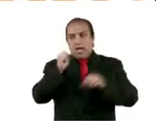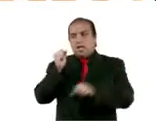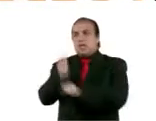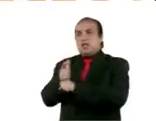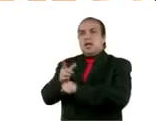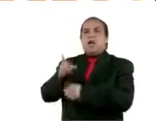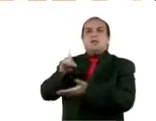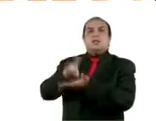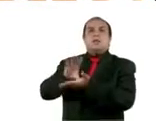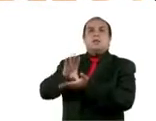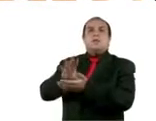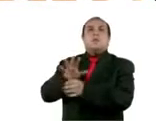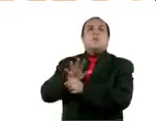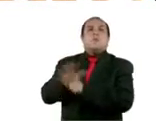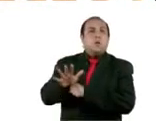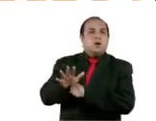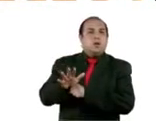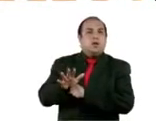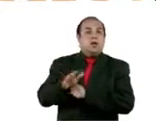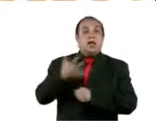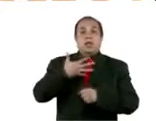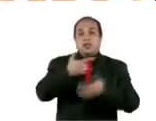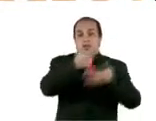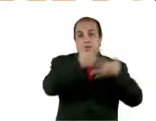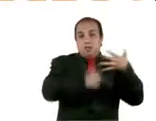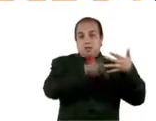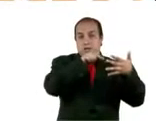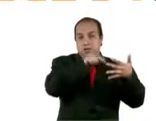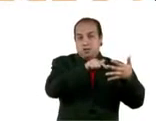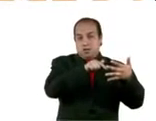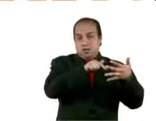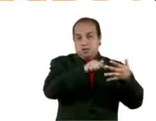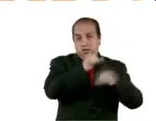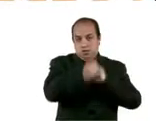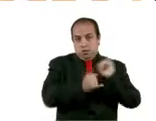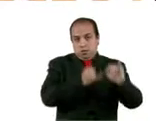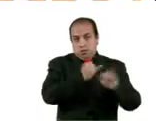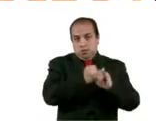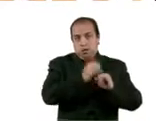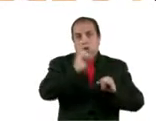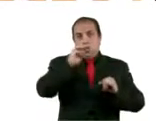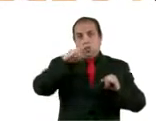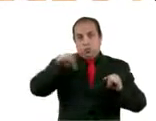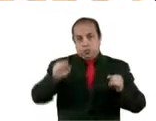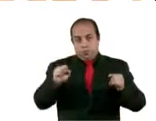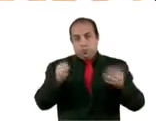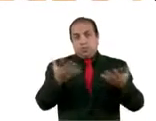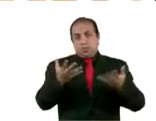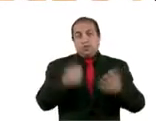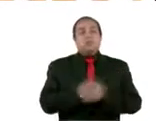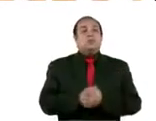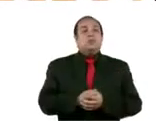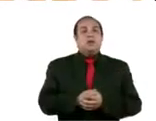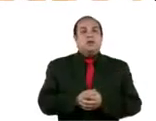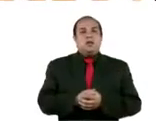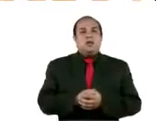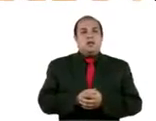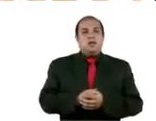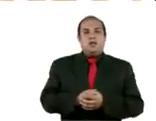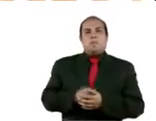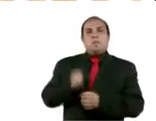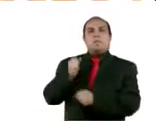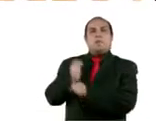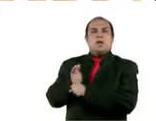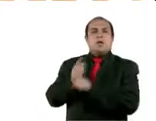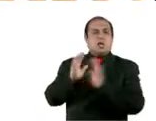discapacidades. Esta clasificación internacional, ¿sí?, de la OMS nos permite identificar lo que